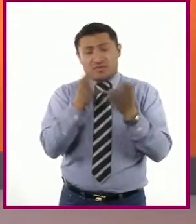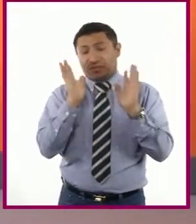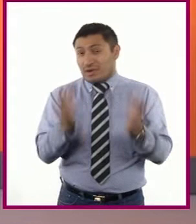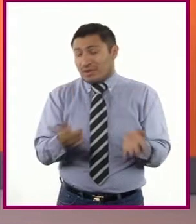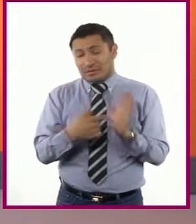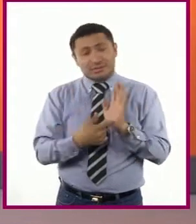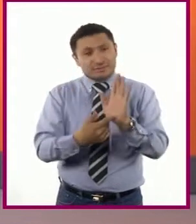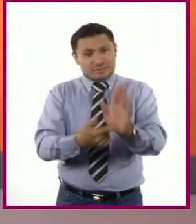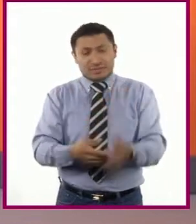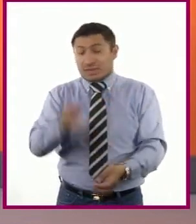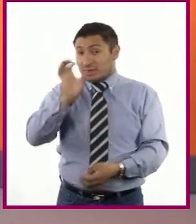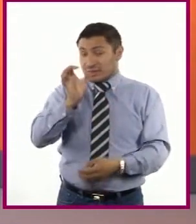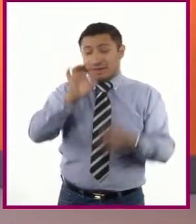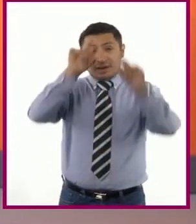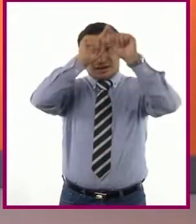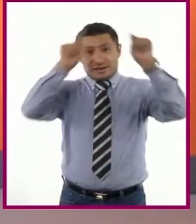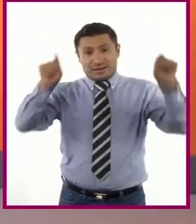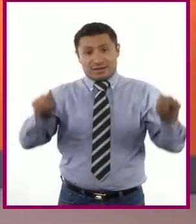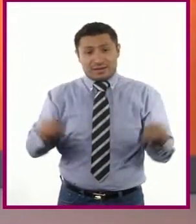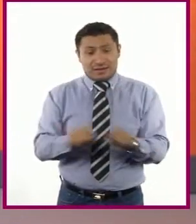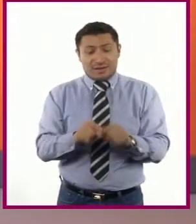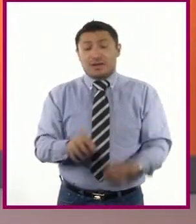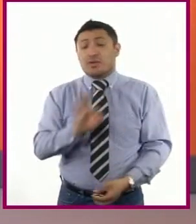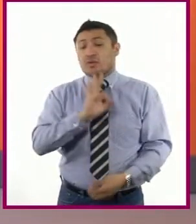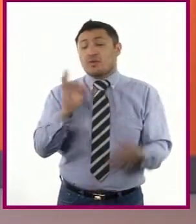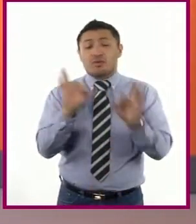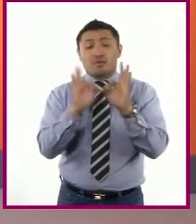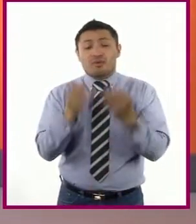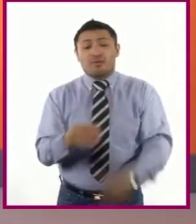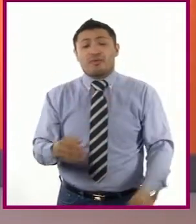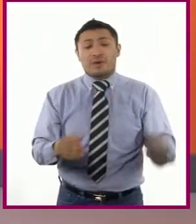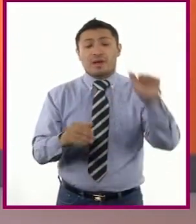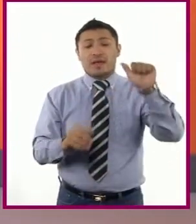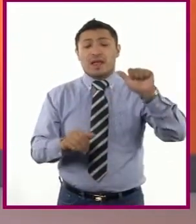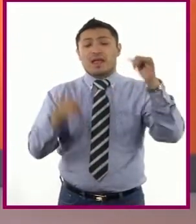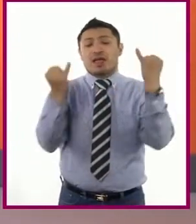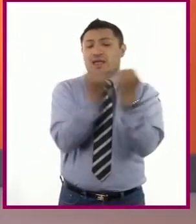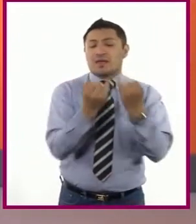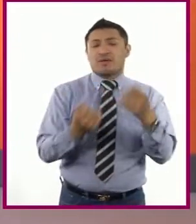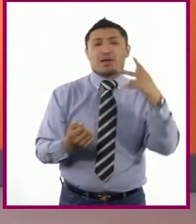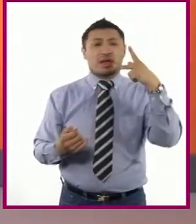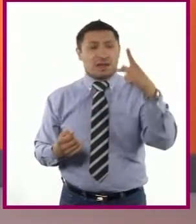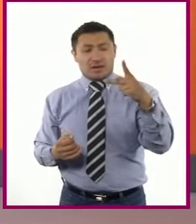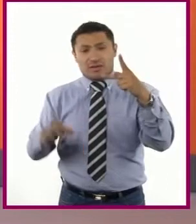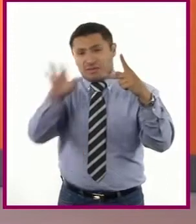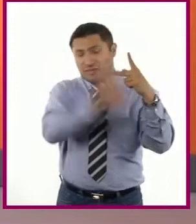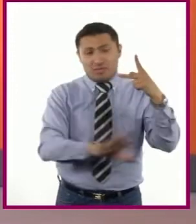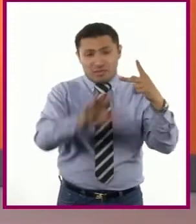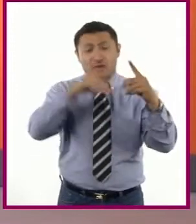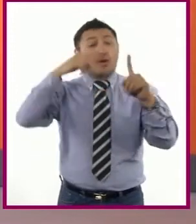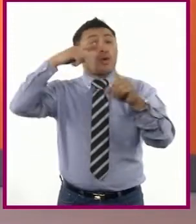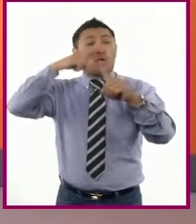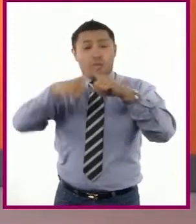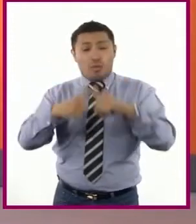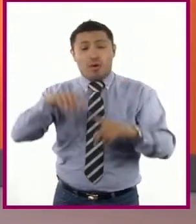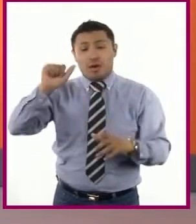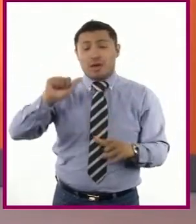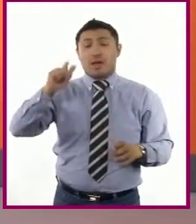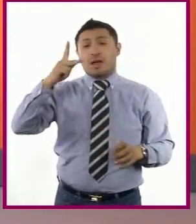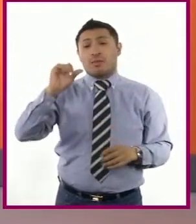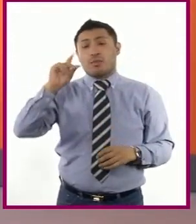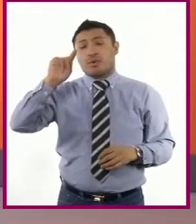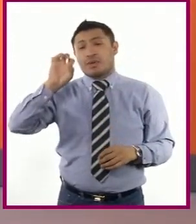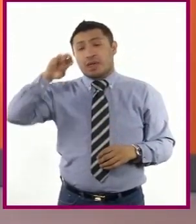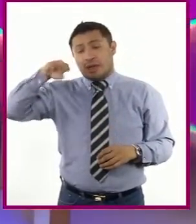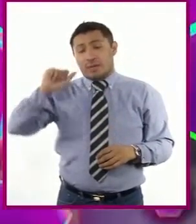el caso de los polígonos regulares, la fórmula es: área es igual al producto del perímetro por la apotema dividido